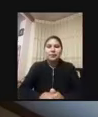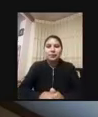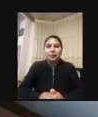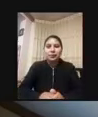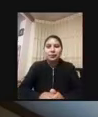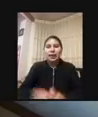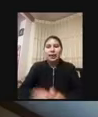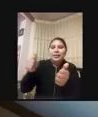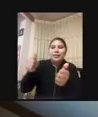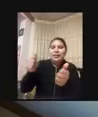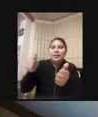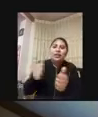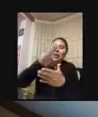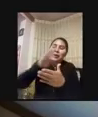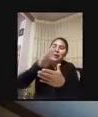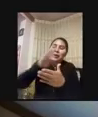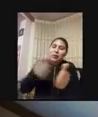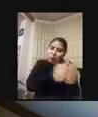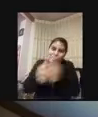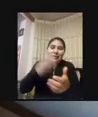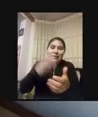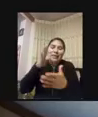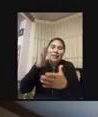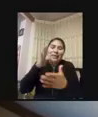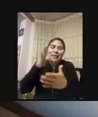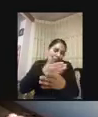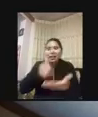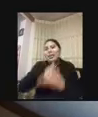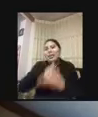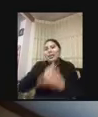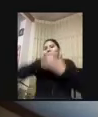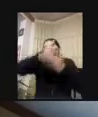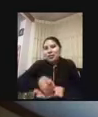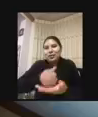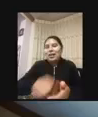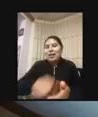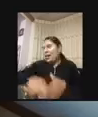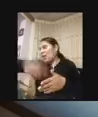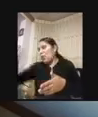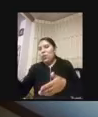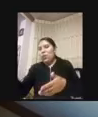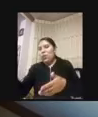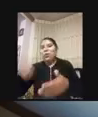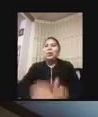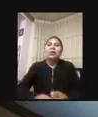están ayudando, ¿no? Uno cobra, el otro ofrece y el otro le entrega el producto, ¿no?